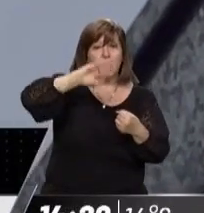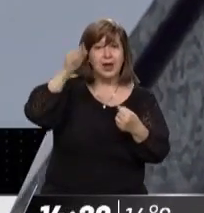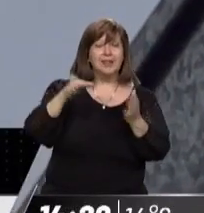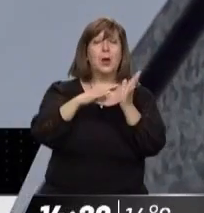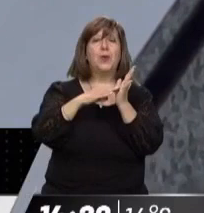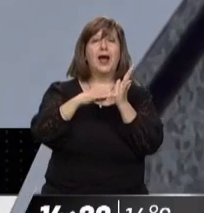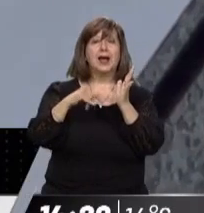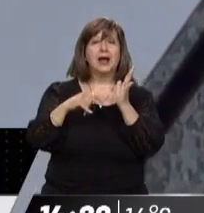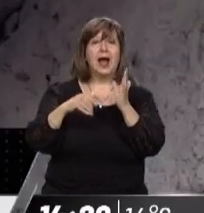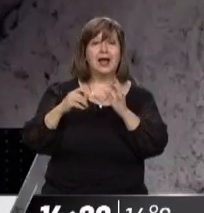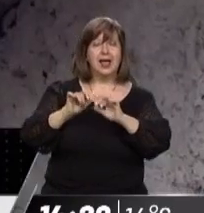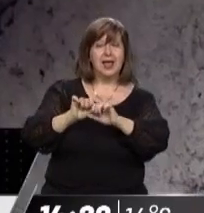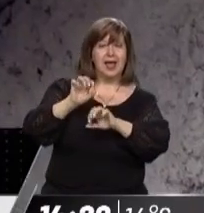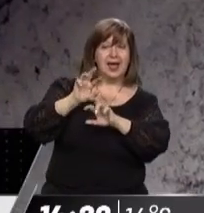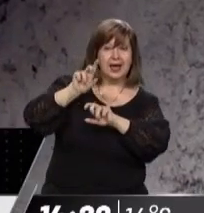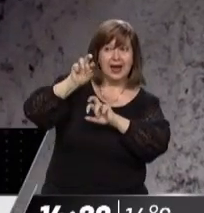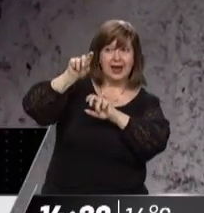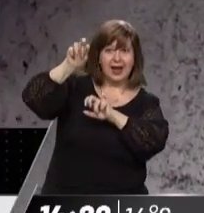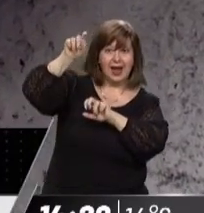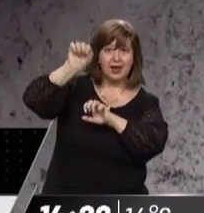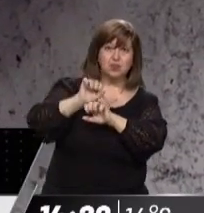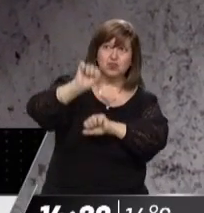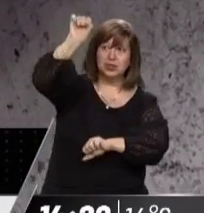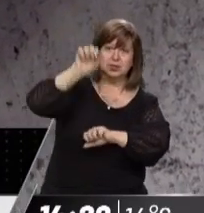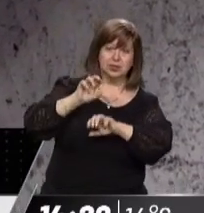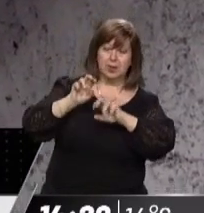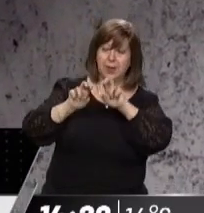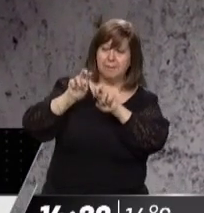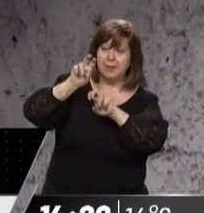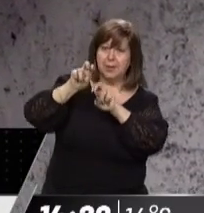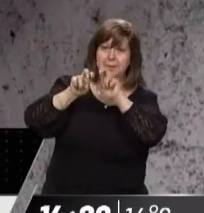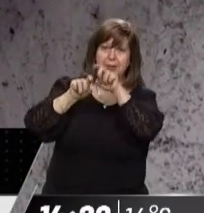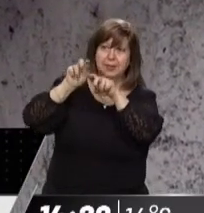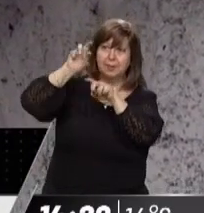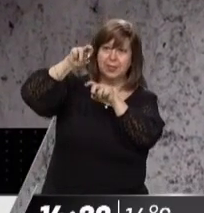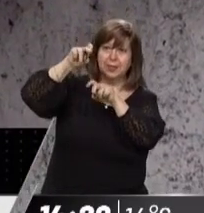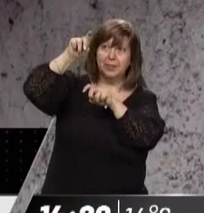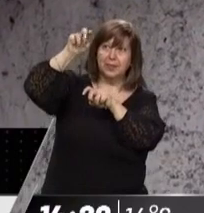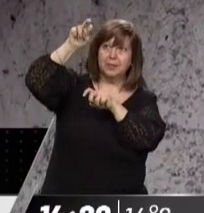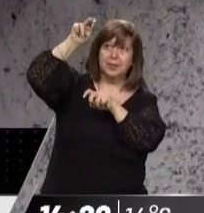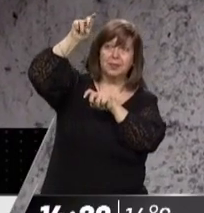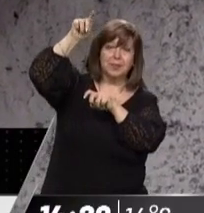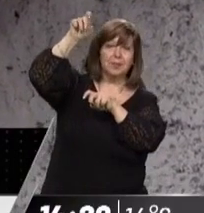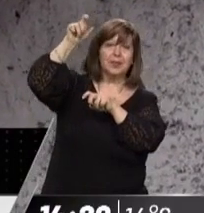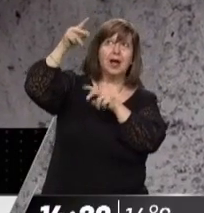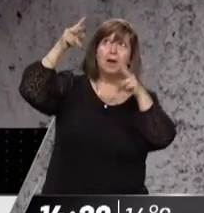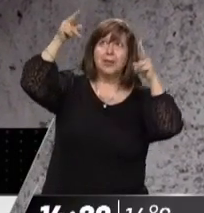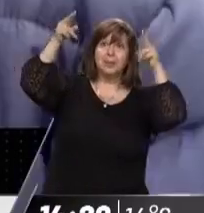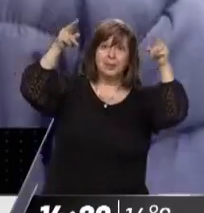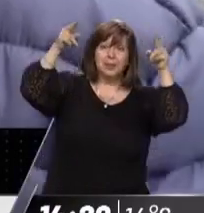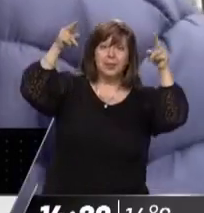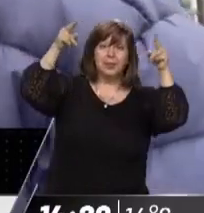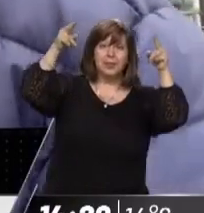blanca, con escalera y bueno, se trepan y cortan directamente a partir de ahí de la lanza y ahí ya te dejan sin luz y te dejan sin